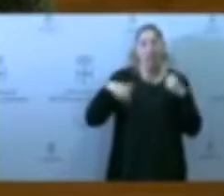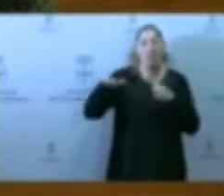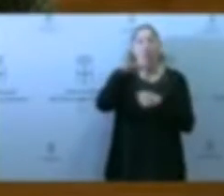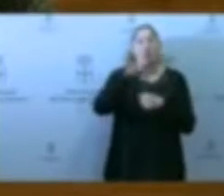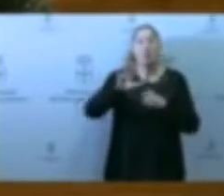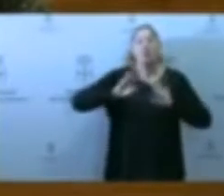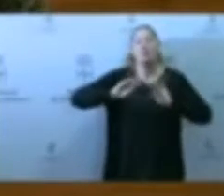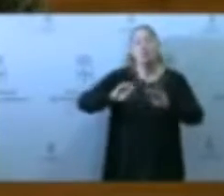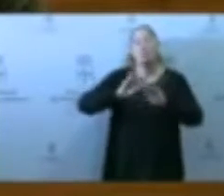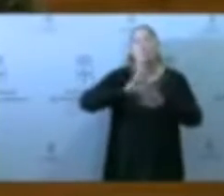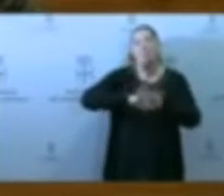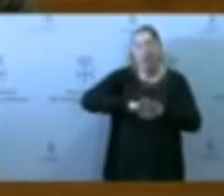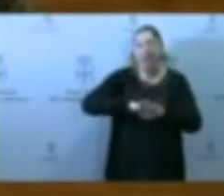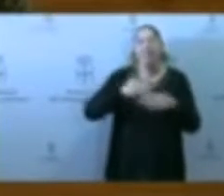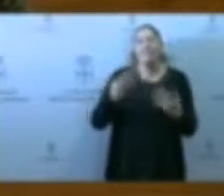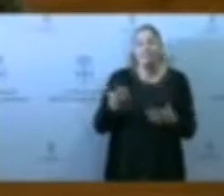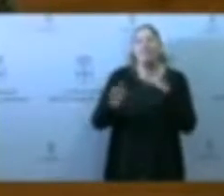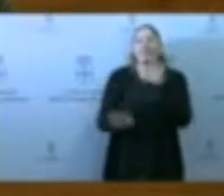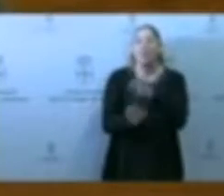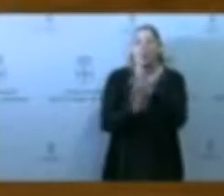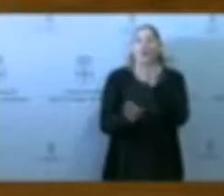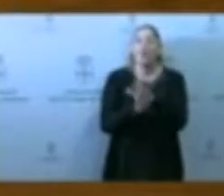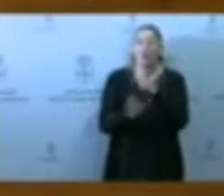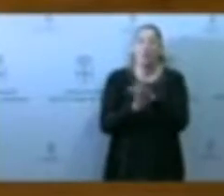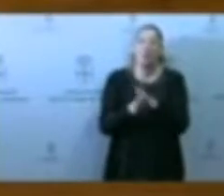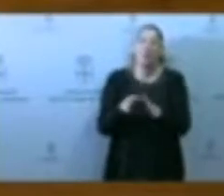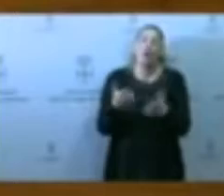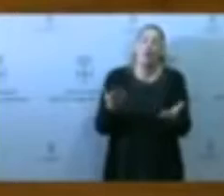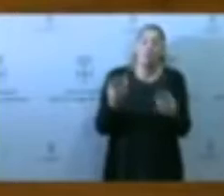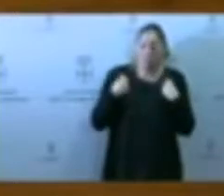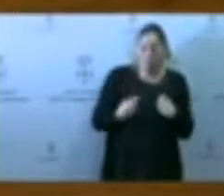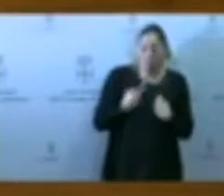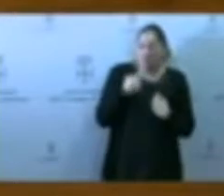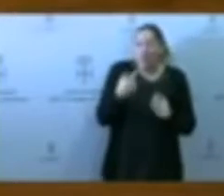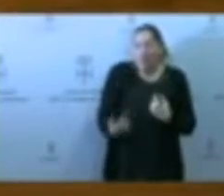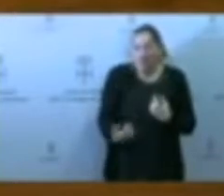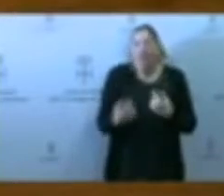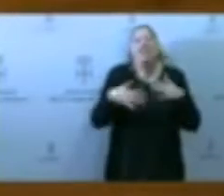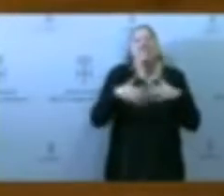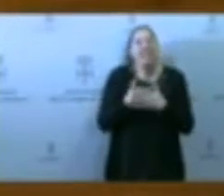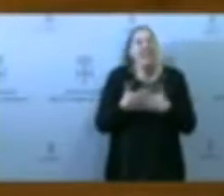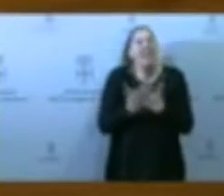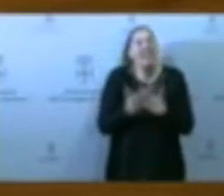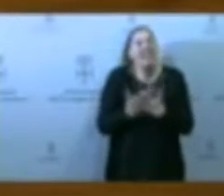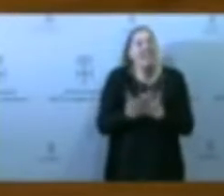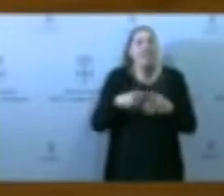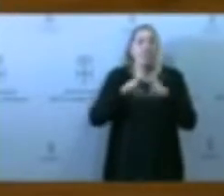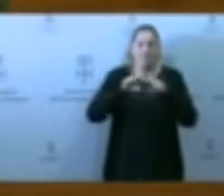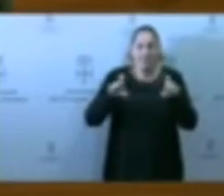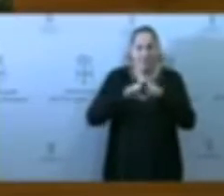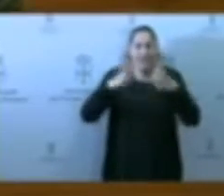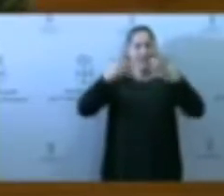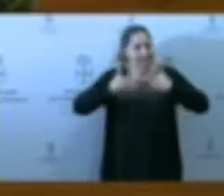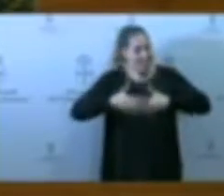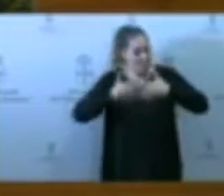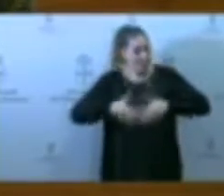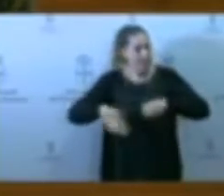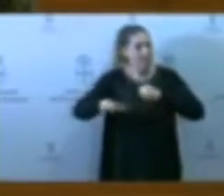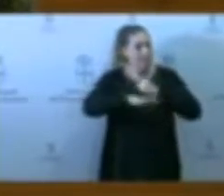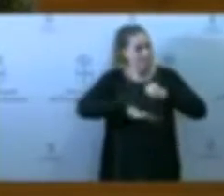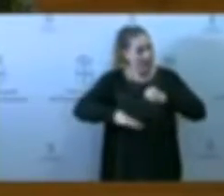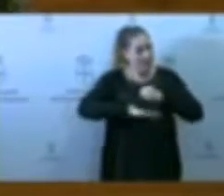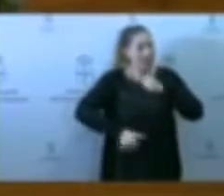que esto pueda seguir siendo, como usted muy bien decía, el tejido empresarial industrial básico